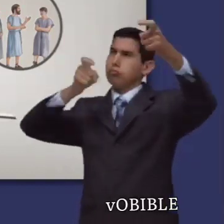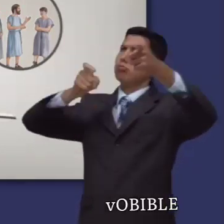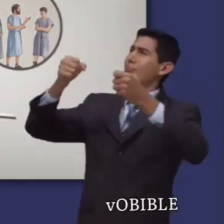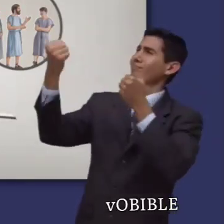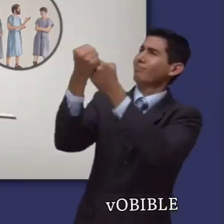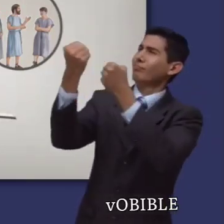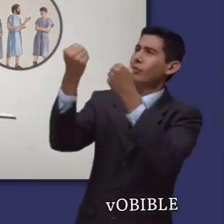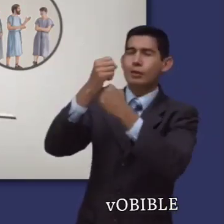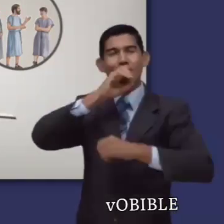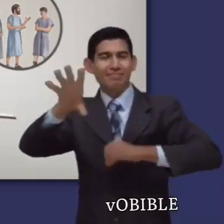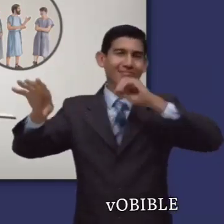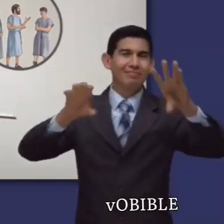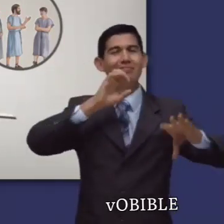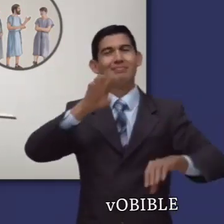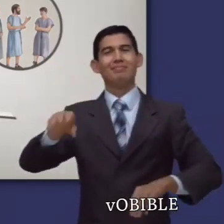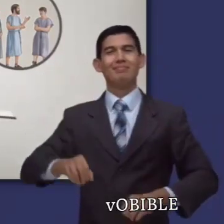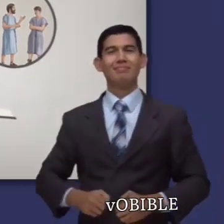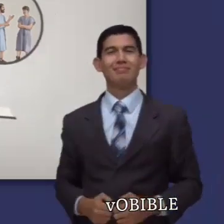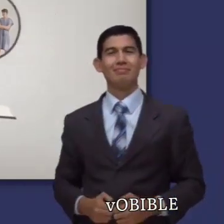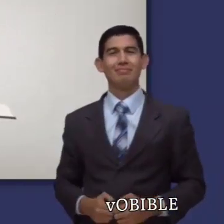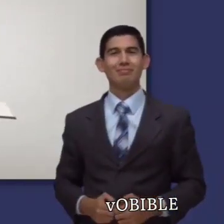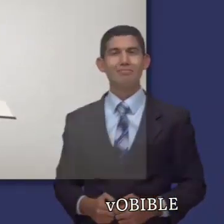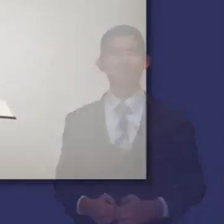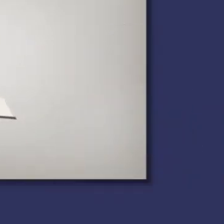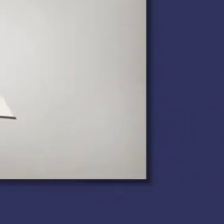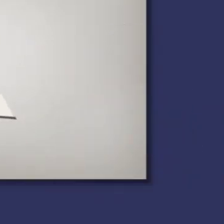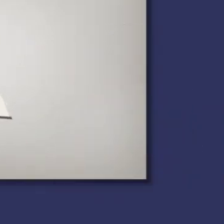mientras seguimos centrados en el reino de Dios.